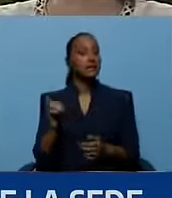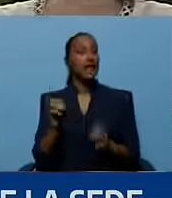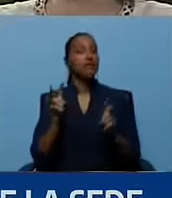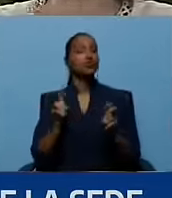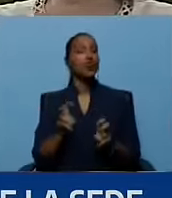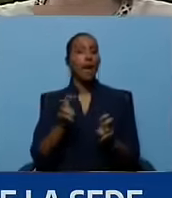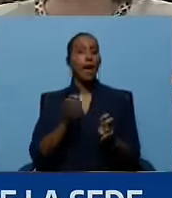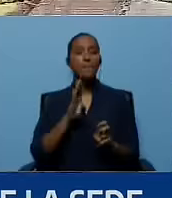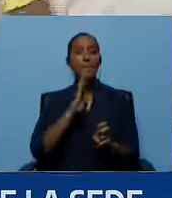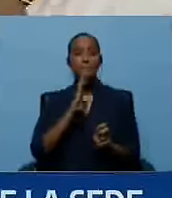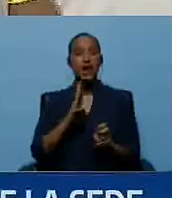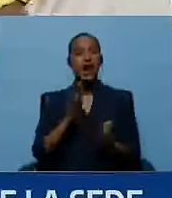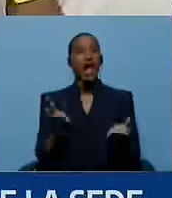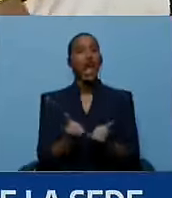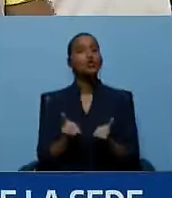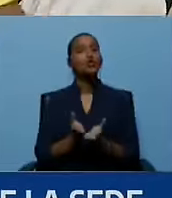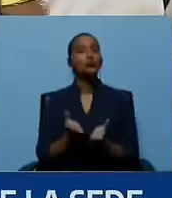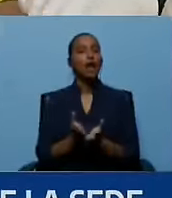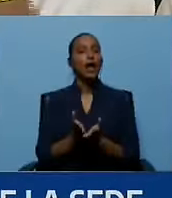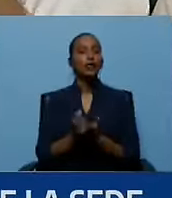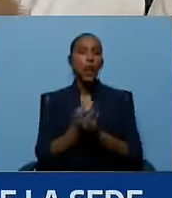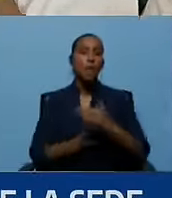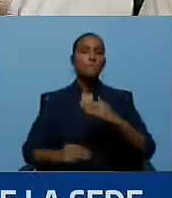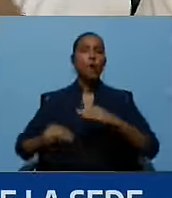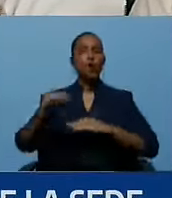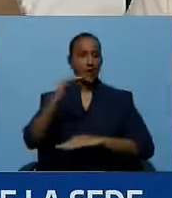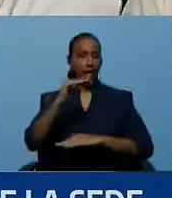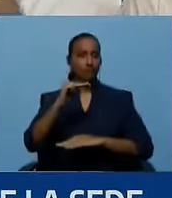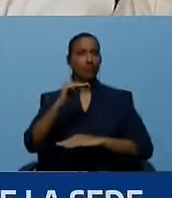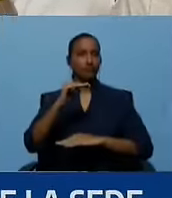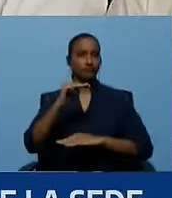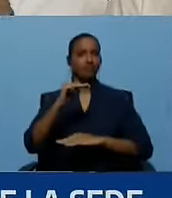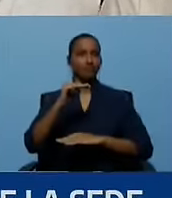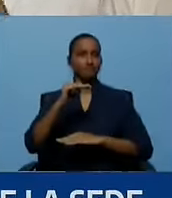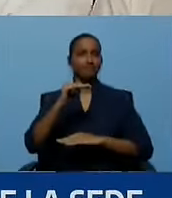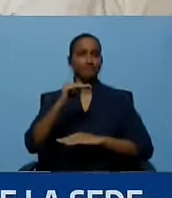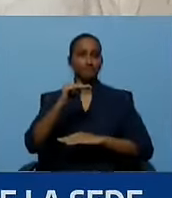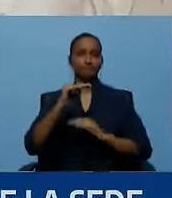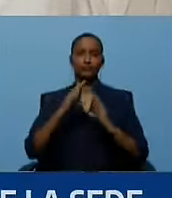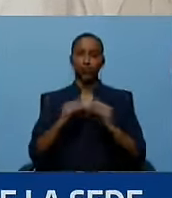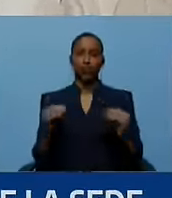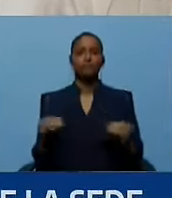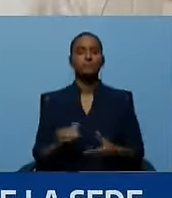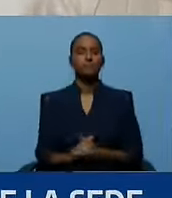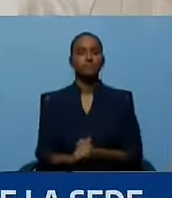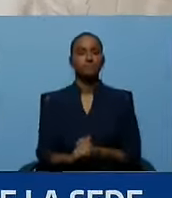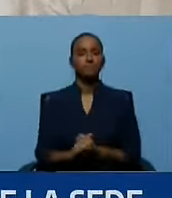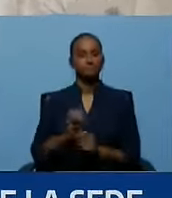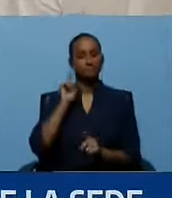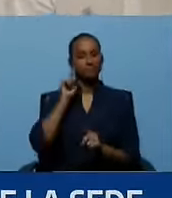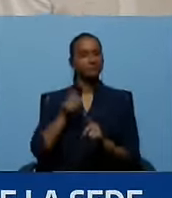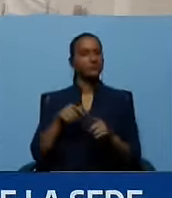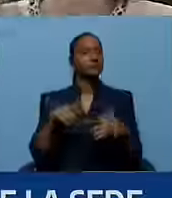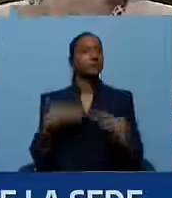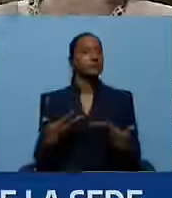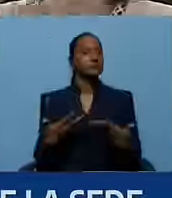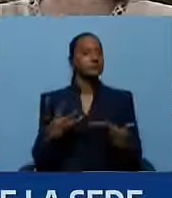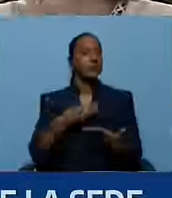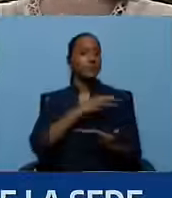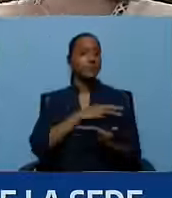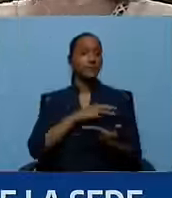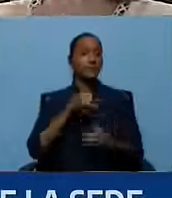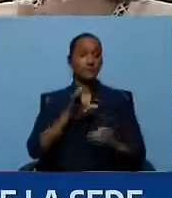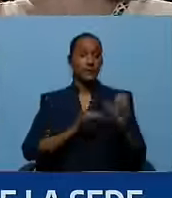de posgrado y fortalecimiento académico, enmarcado en la iniciativa de la gran misión Ciencia, Tecnología